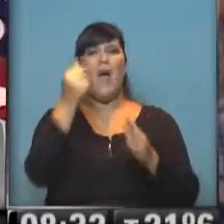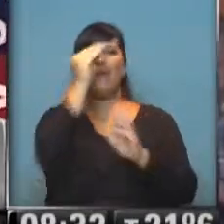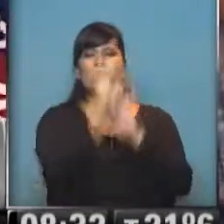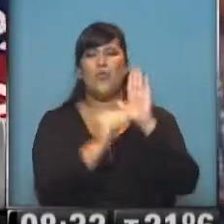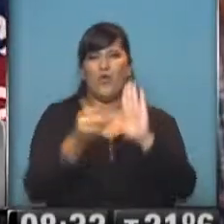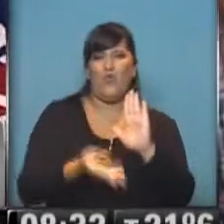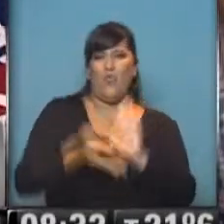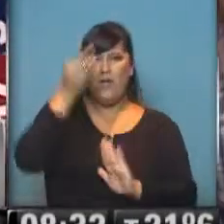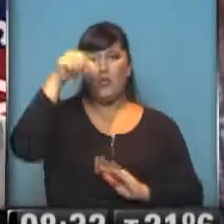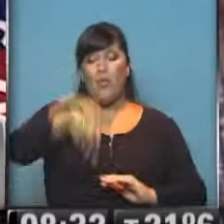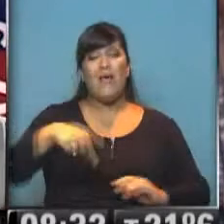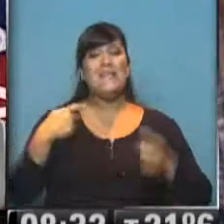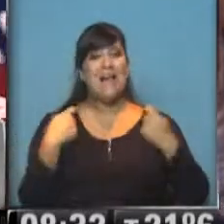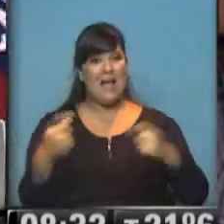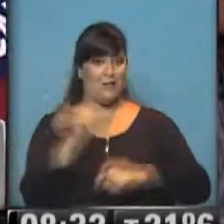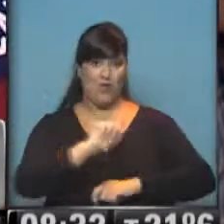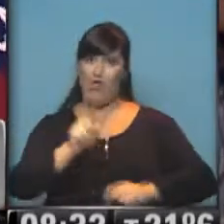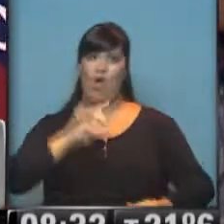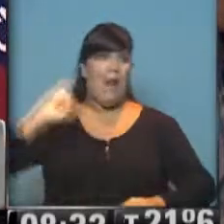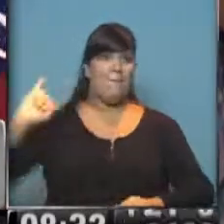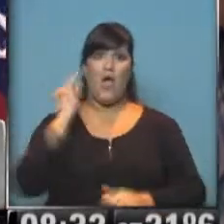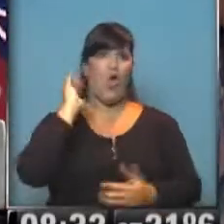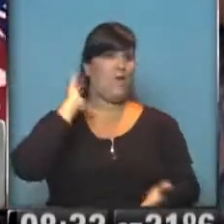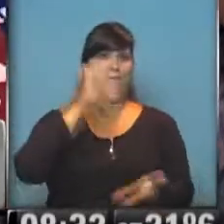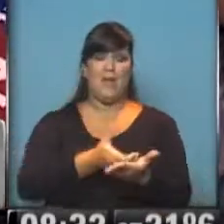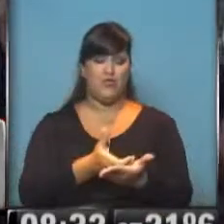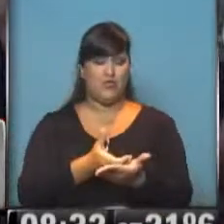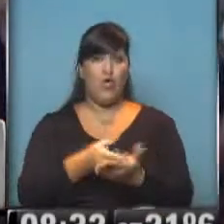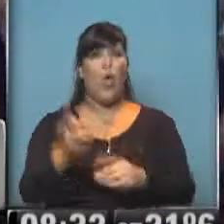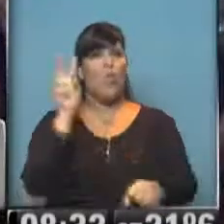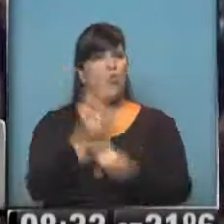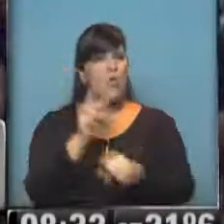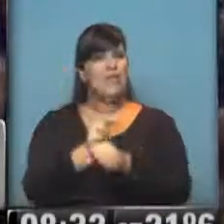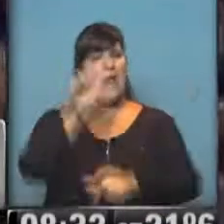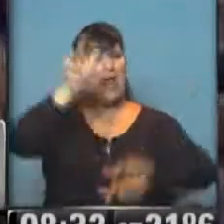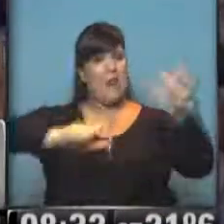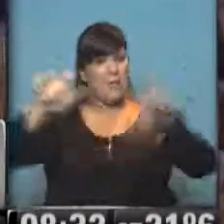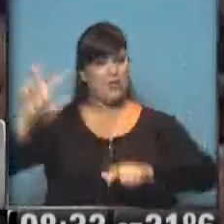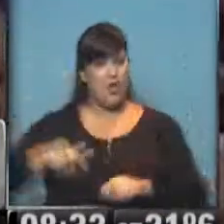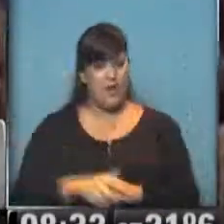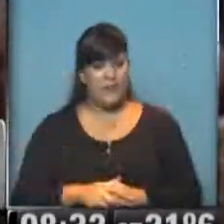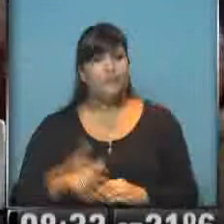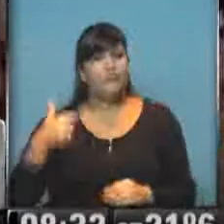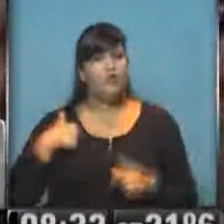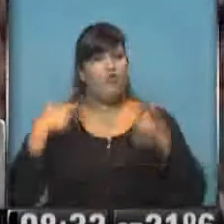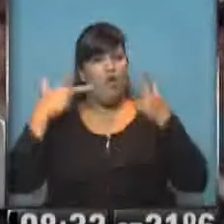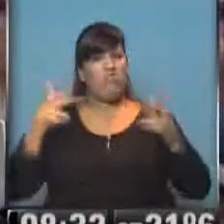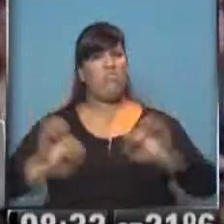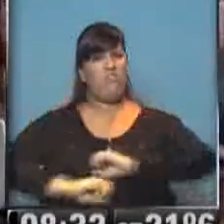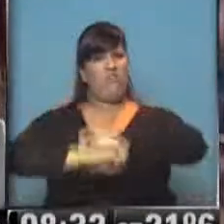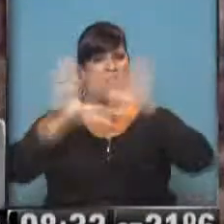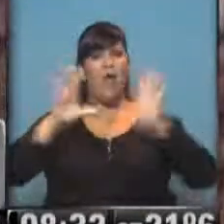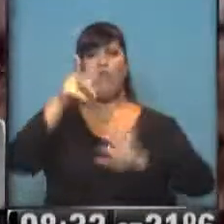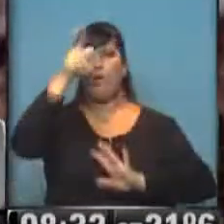año. Porque esto no es un gasto, es la mejor inversión que podemos hacer, cuidar la vida, el patrimonio de las personas. Le dije con toda claridad a los flamantes